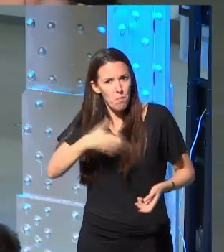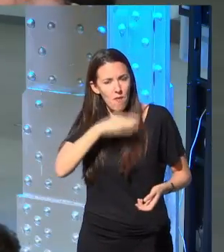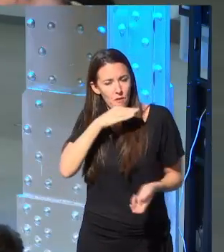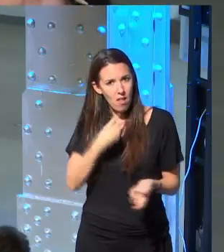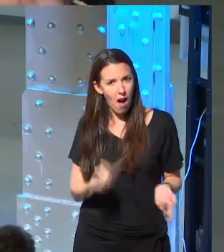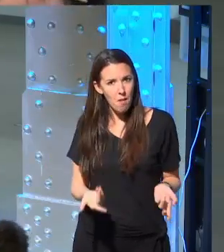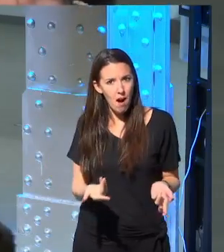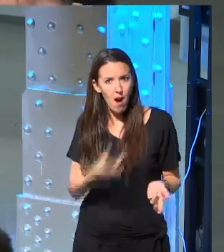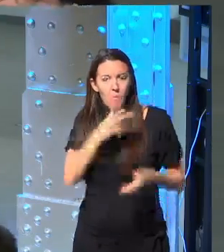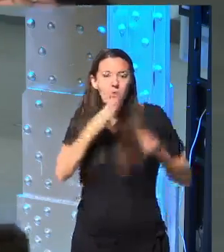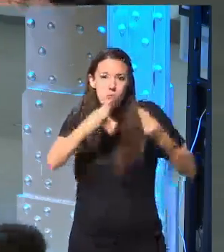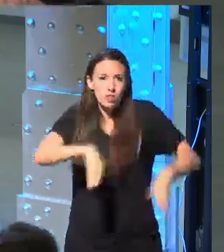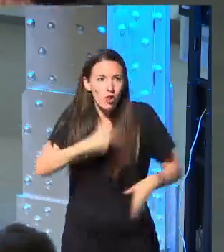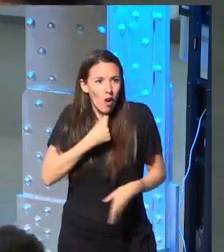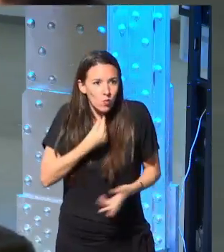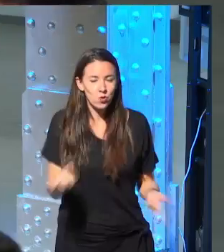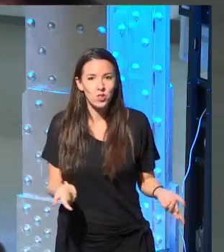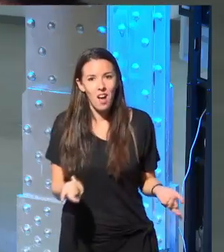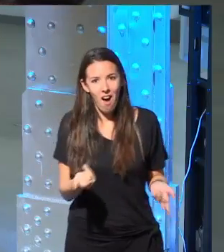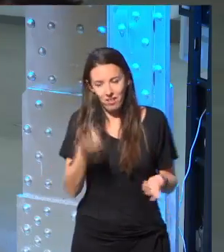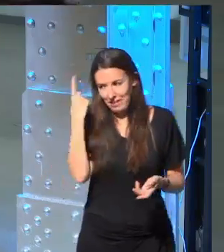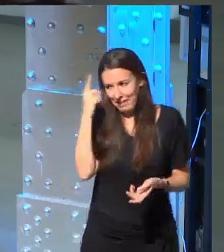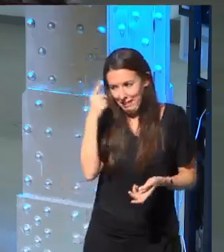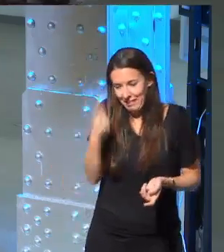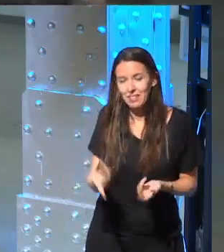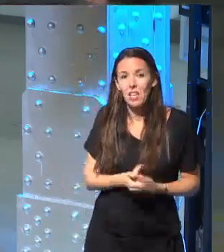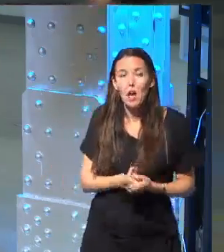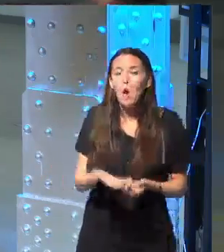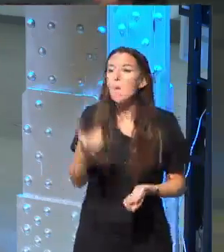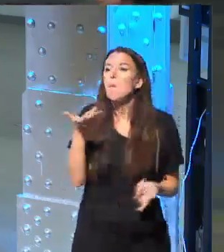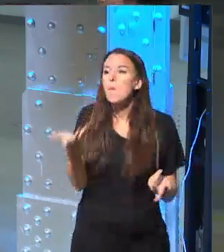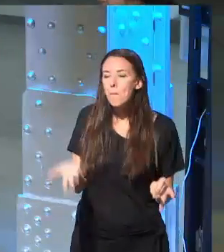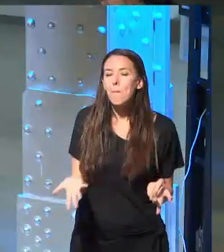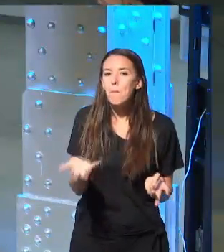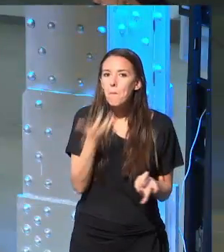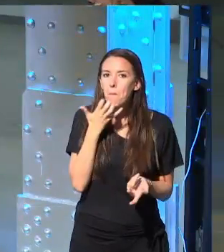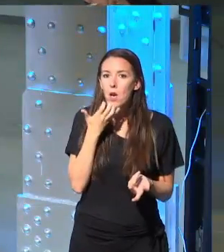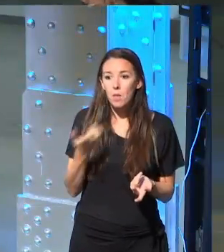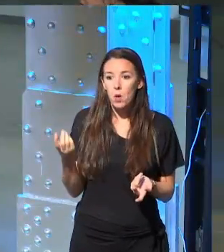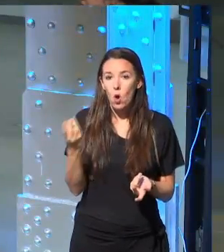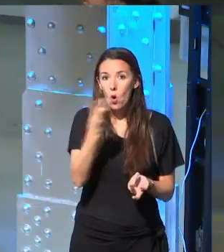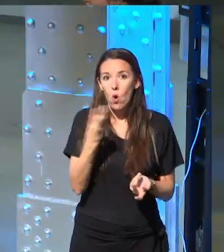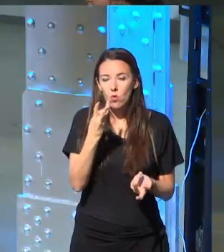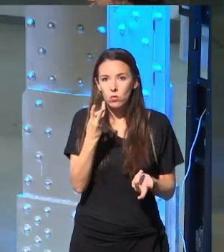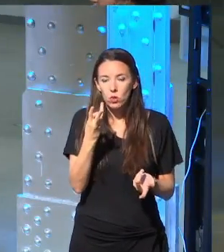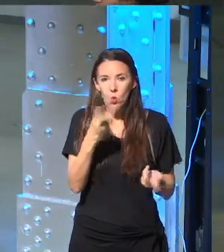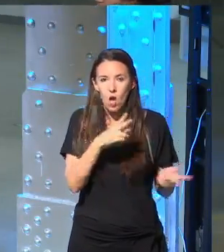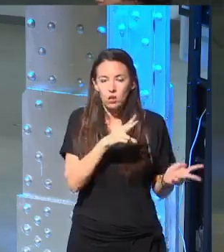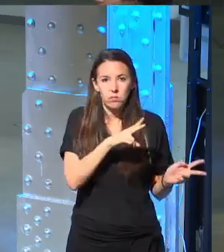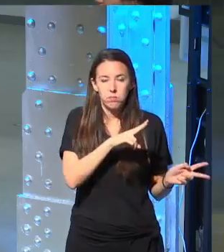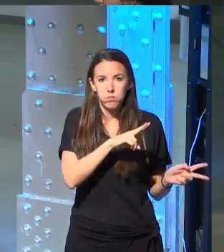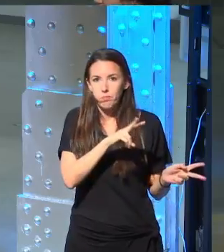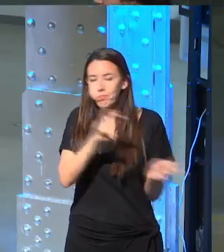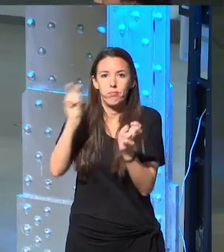plan, no voy por ahí la historia porque no me está gustando. Ya. Pero, por ejemplo, para vosotros, ¿cuál fue